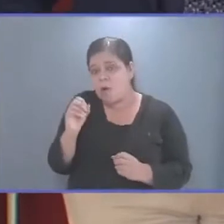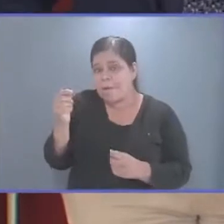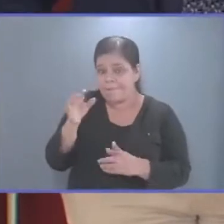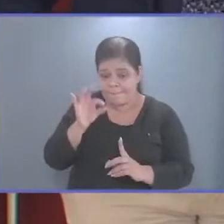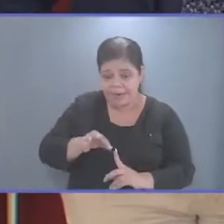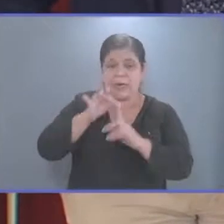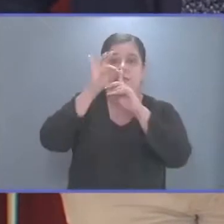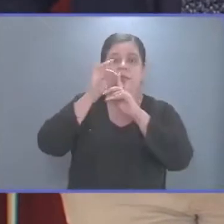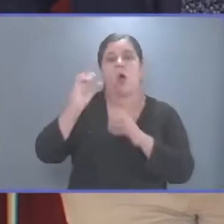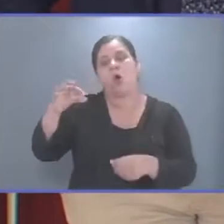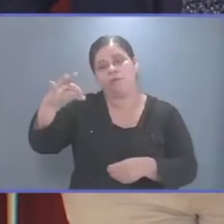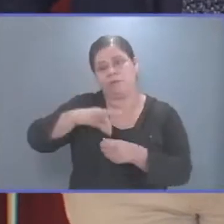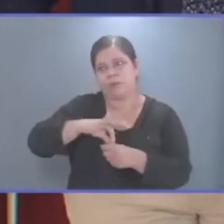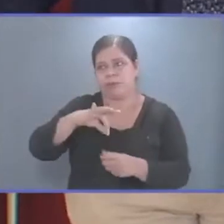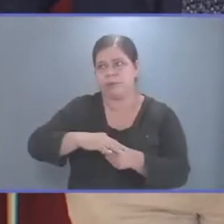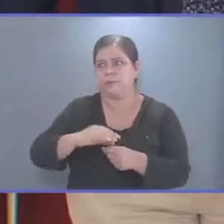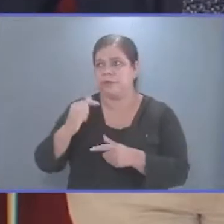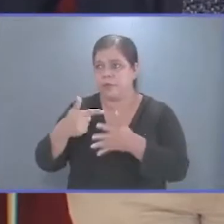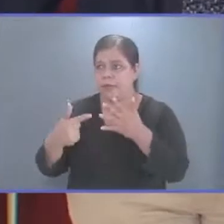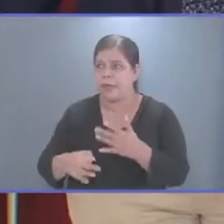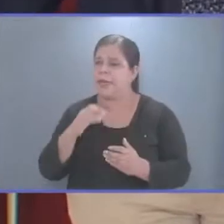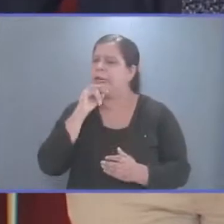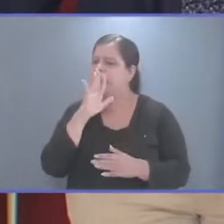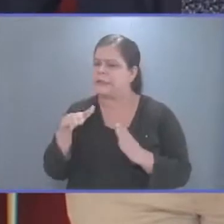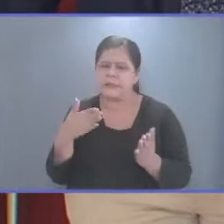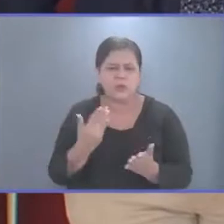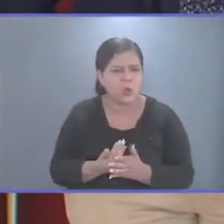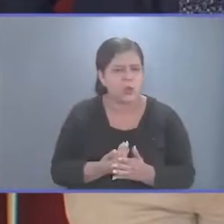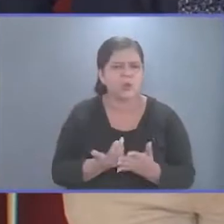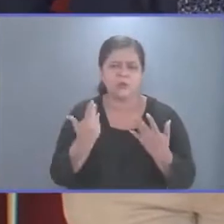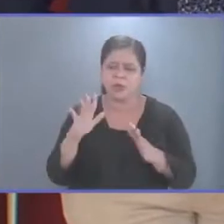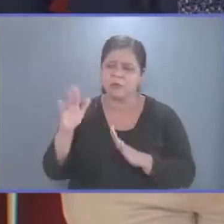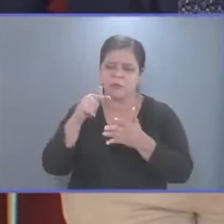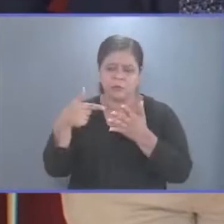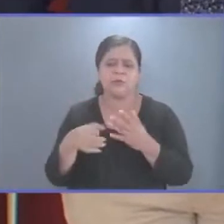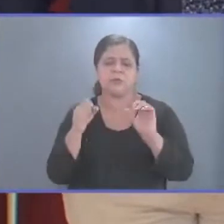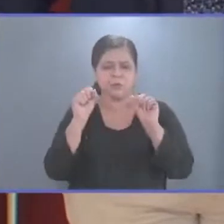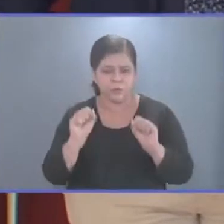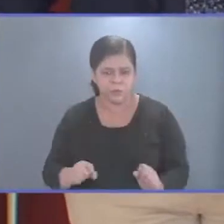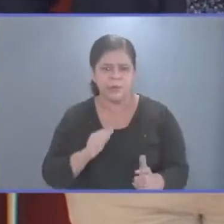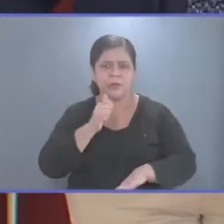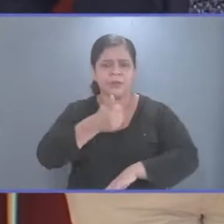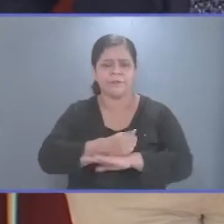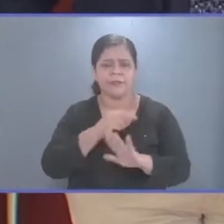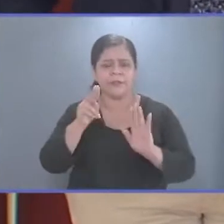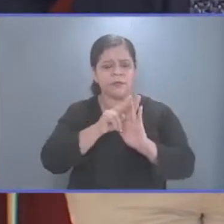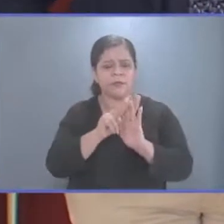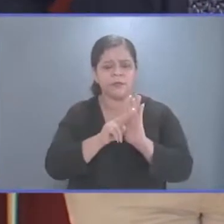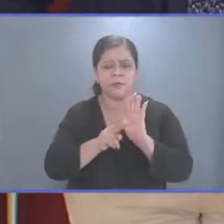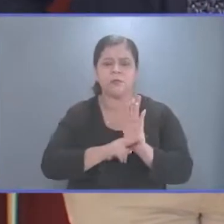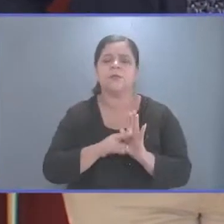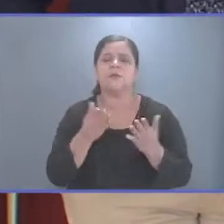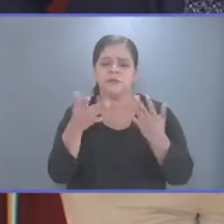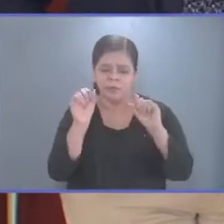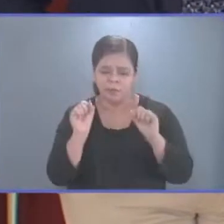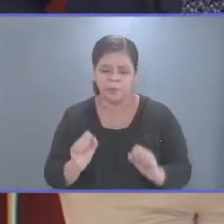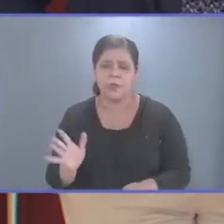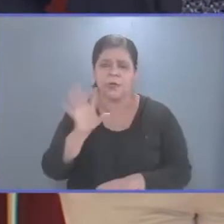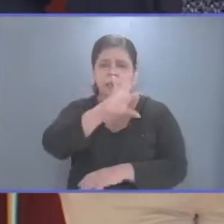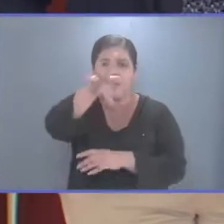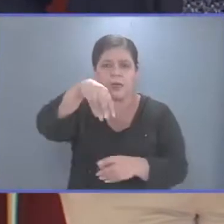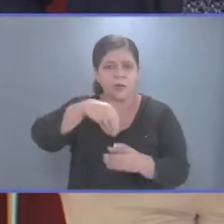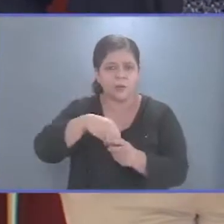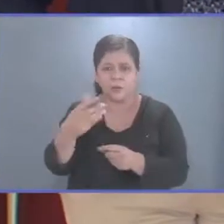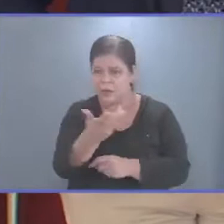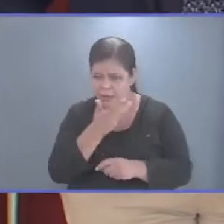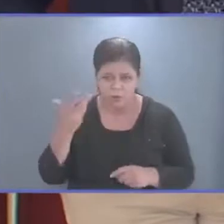Incluso esta ley manda a todos los partidos políticos para que en sus estatutos puedan crear la normativa pertinente y puedan incluir a todos